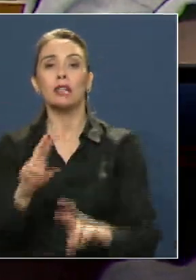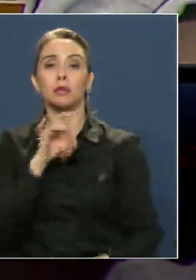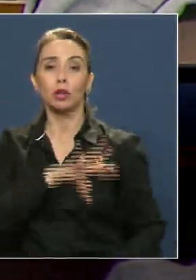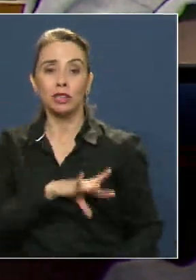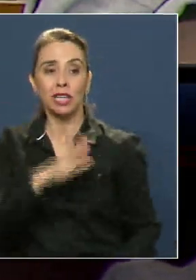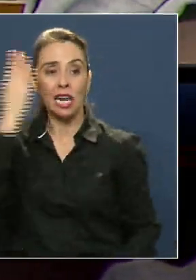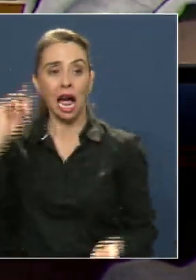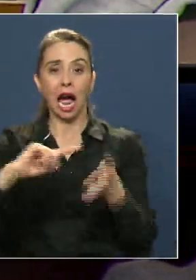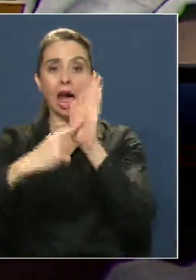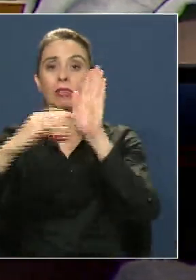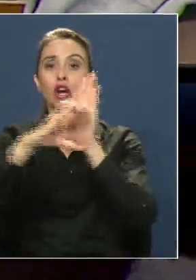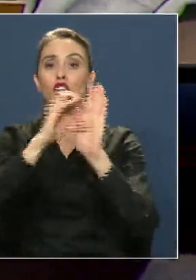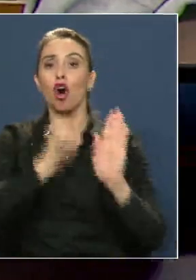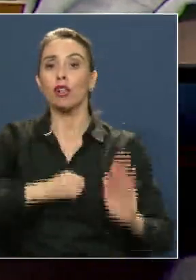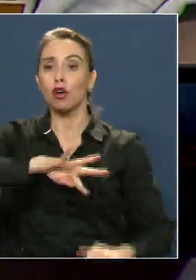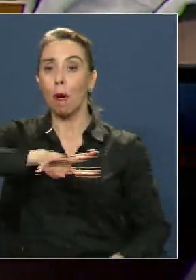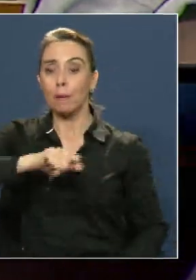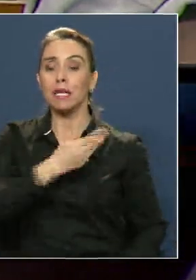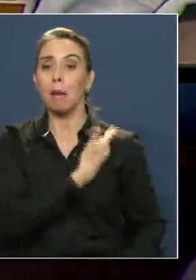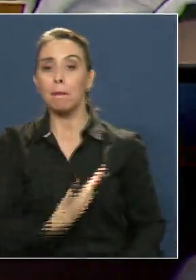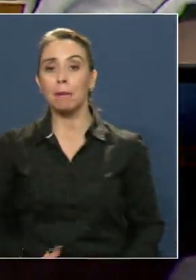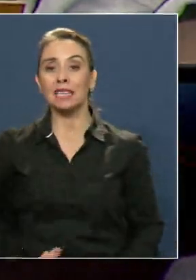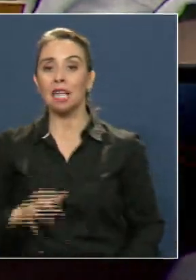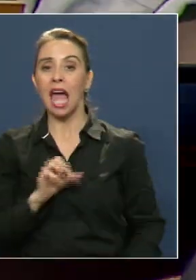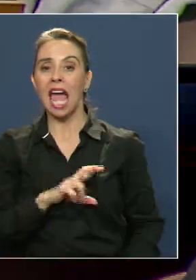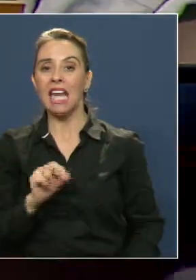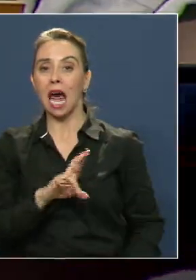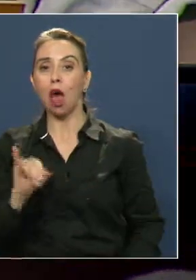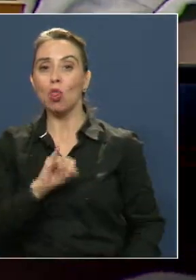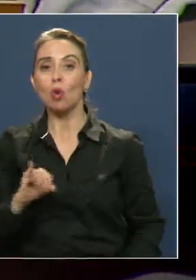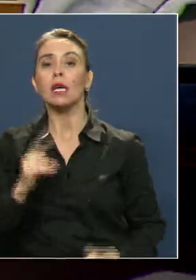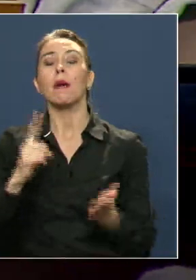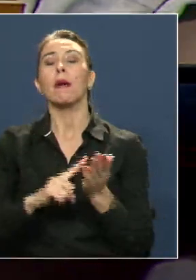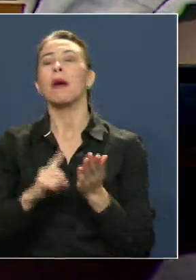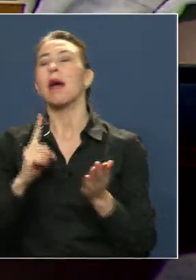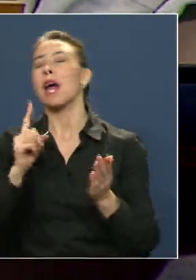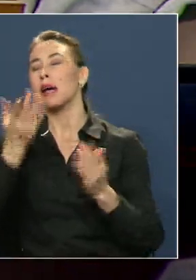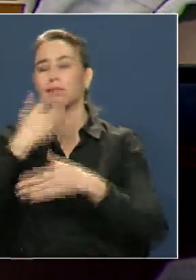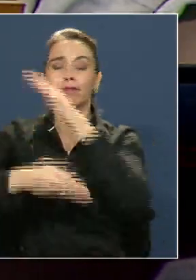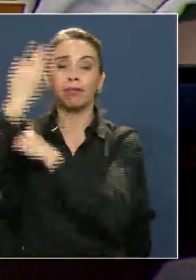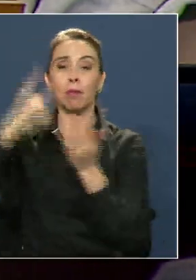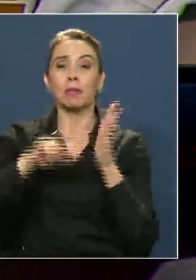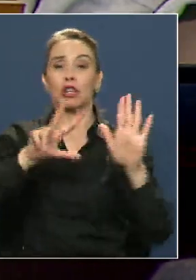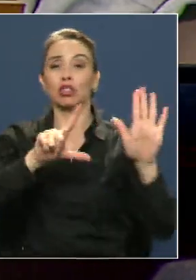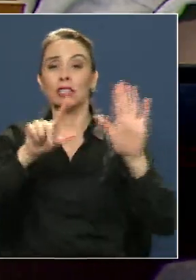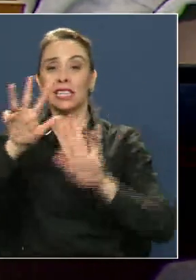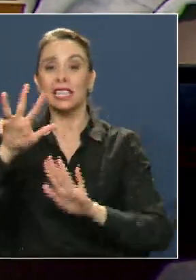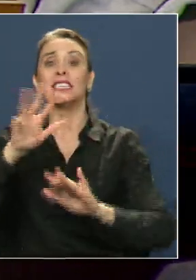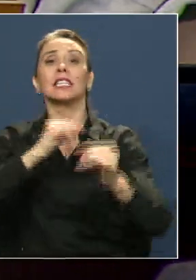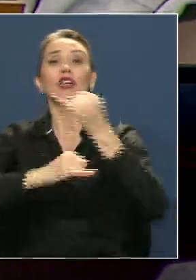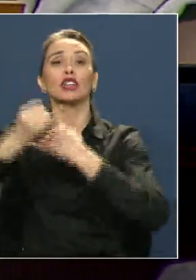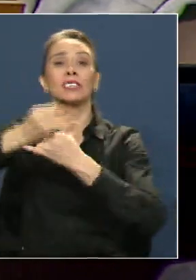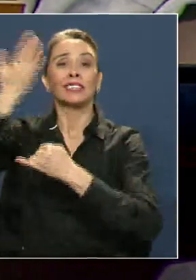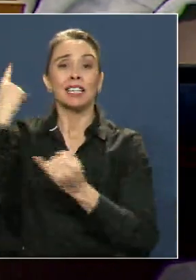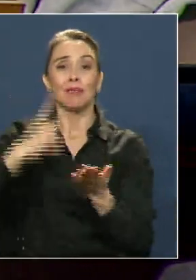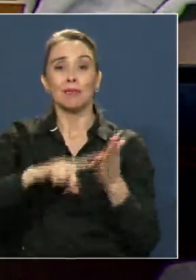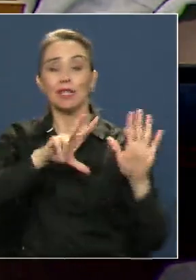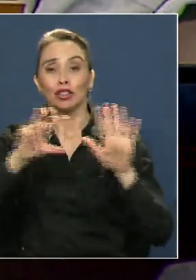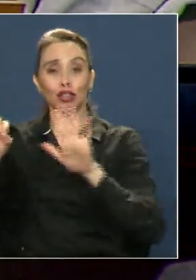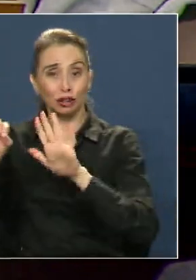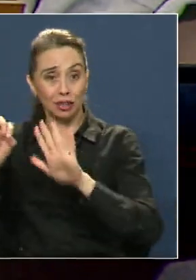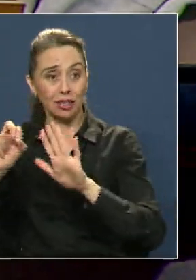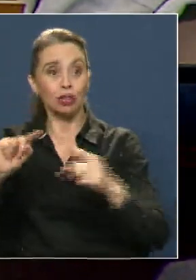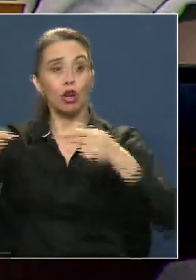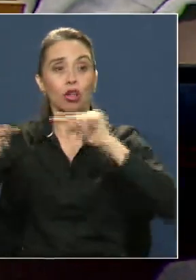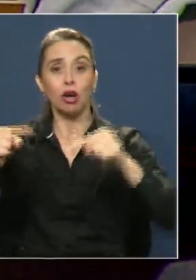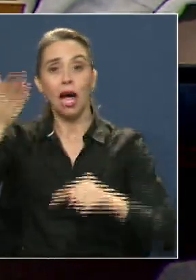se dictó el Código Penal en el gobierno del presidente Errázuri, en el año 75, en el siglo XIX, este ya era un debate en Chile. Y fue un debate durante toda la